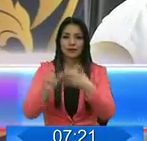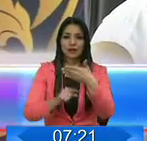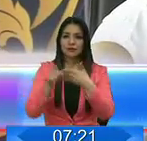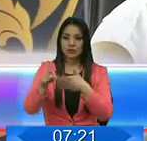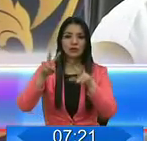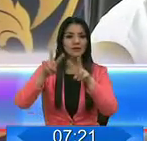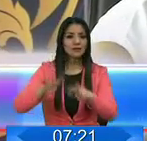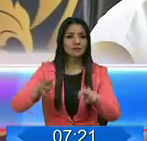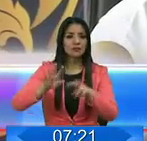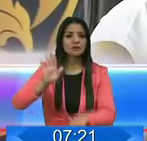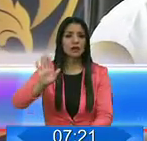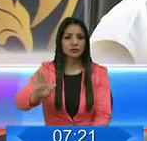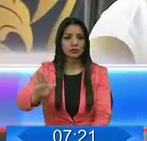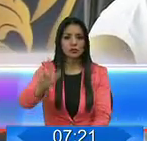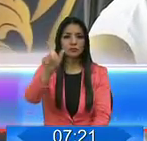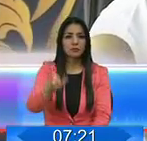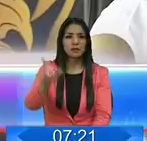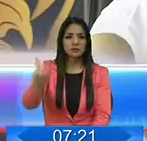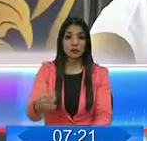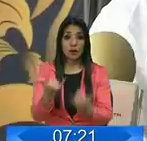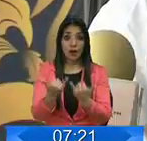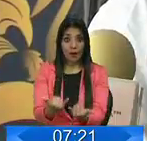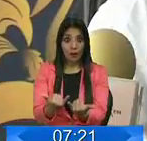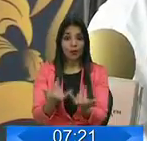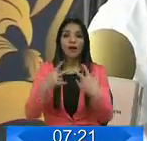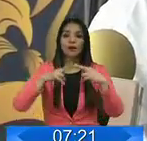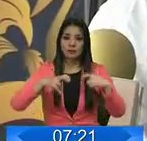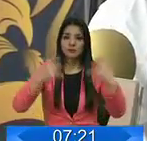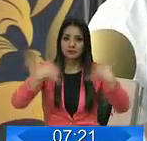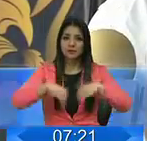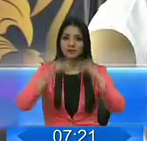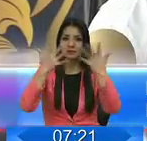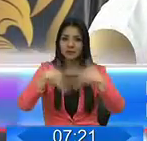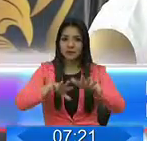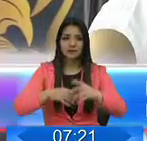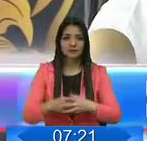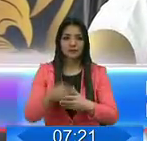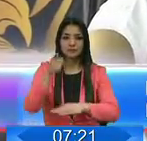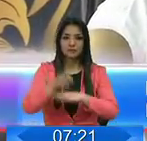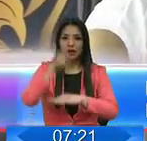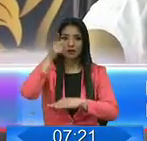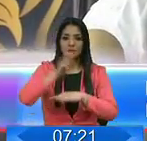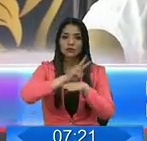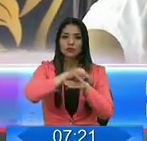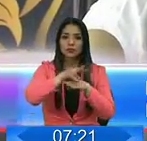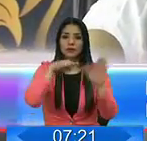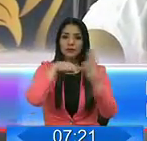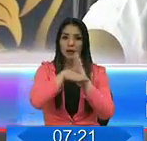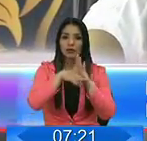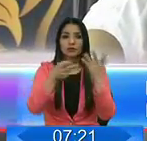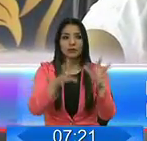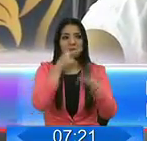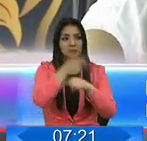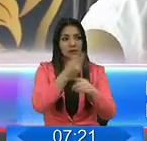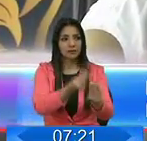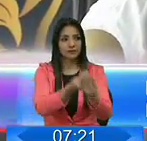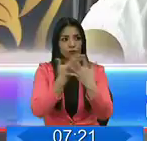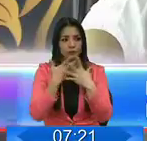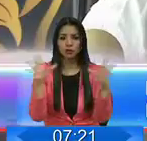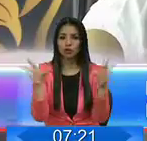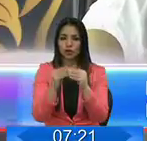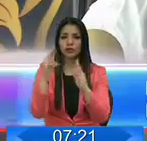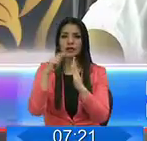cuentas de las personas a quienes estamos indagando. Se dispone que la Super de Banco emita la información de todos los